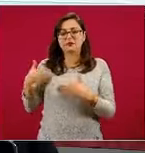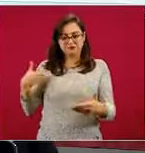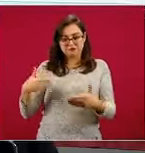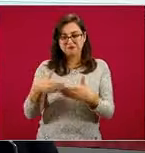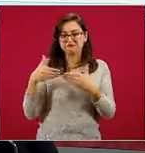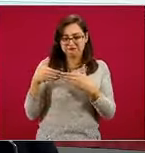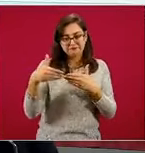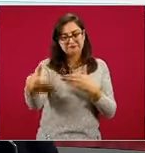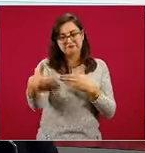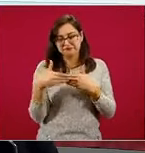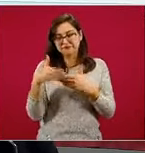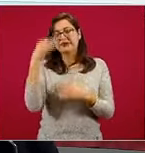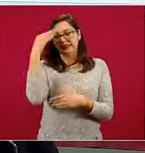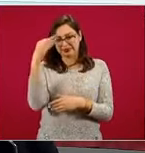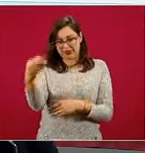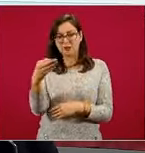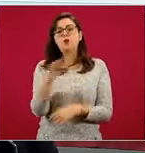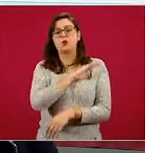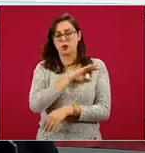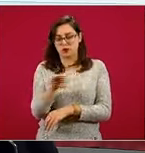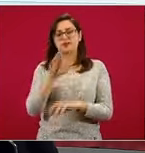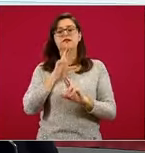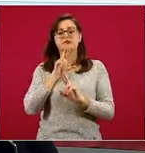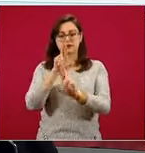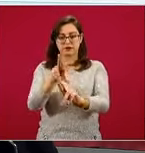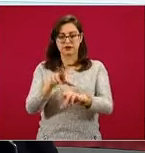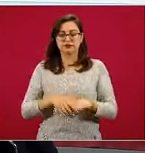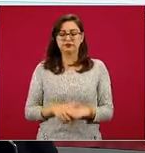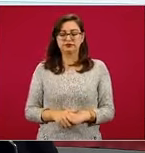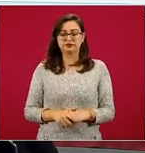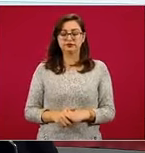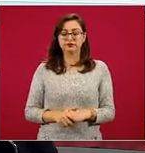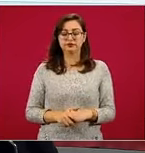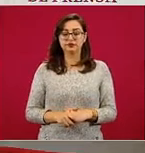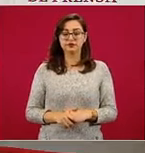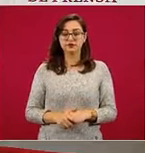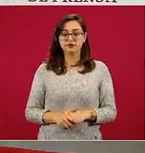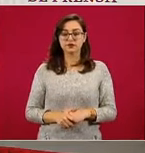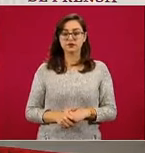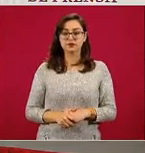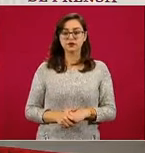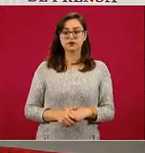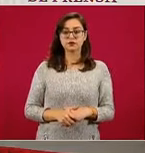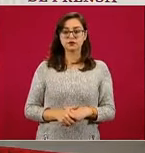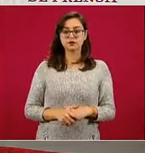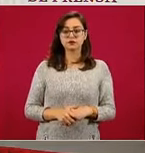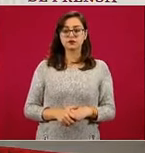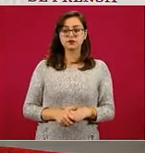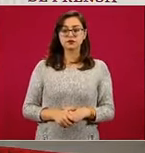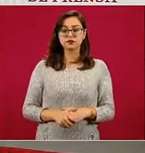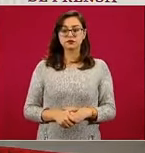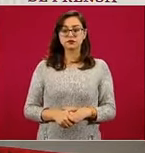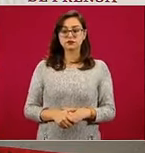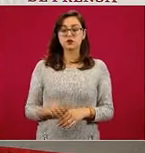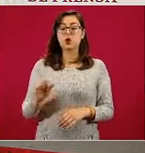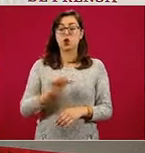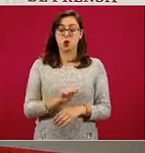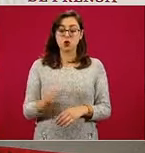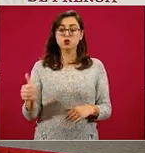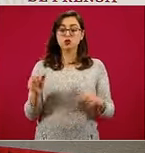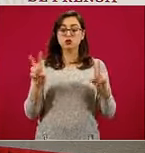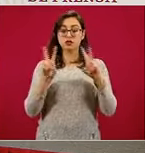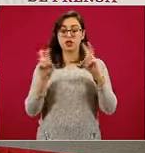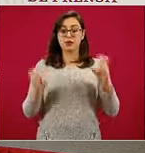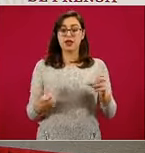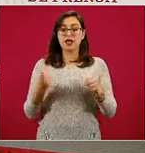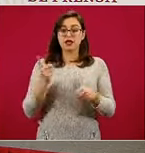están dentro de la expectativa del resultado correspondiente. Otro indicador al que le damos seguimiento todos los días es precisamente